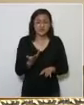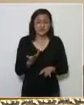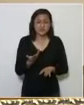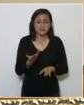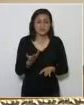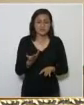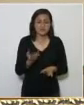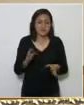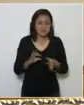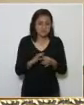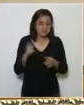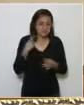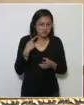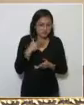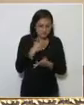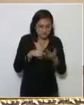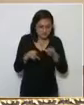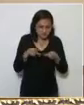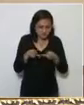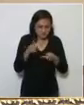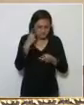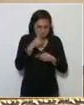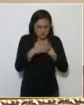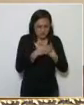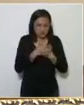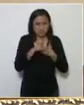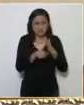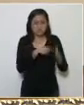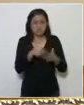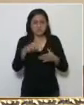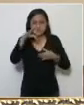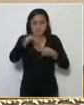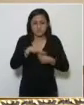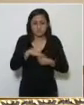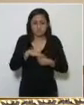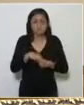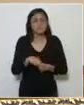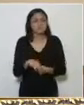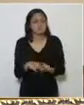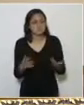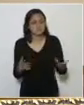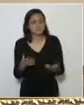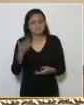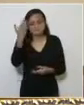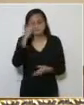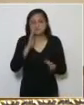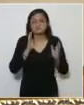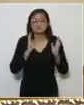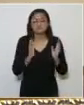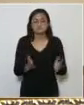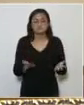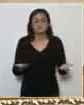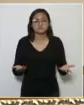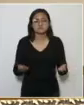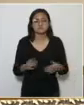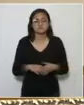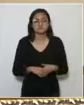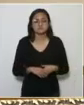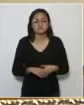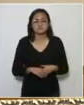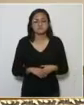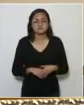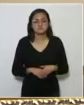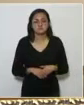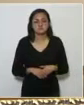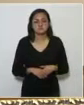operación política gubernamental en la elección de Morena. ¿Sí? Eso ya se provocó